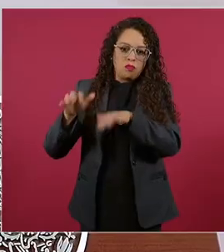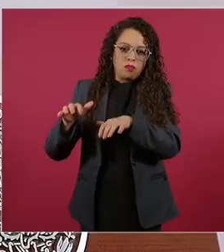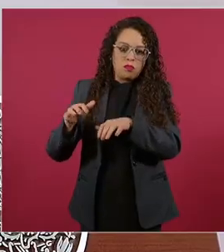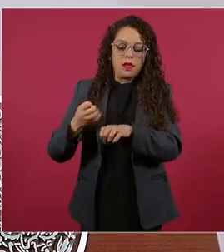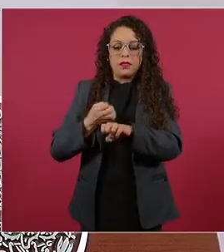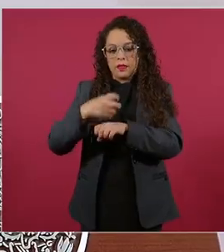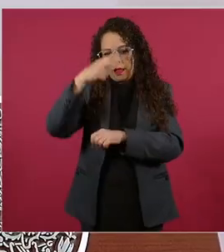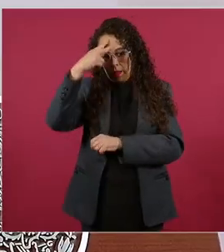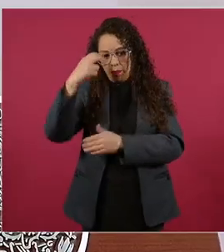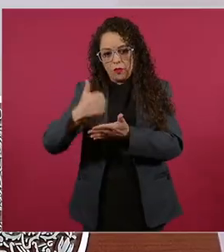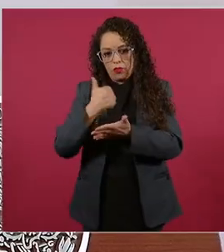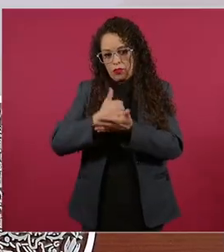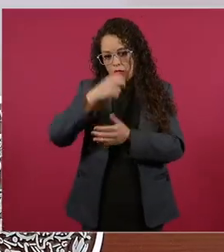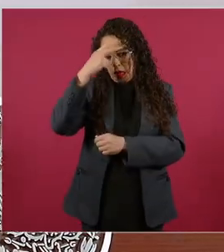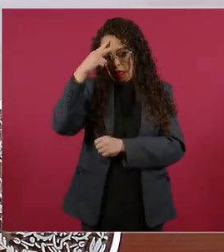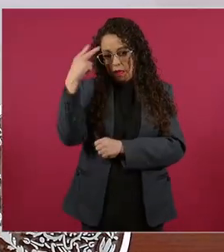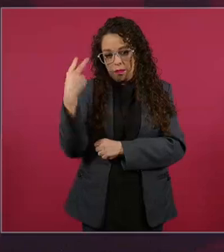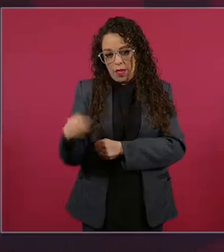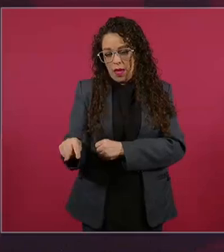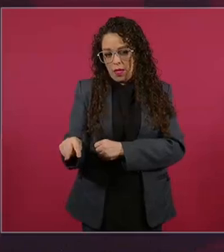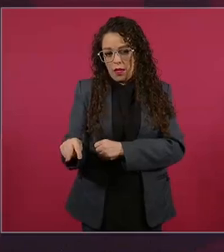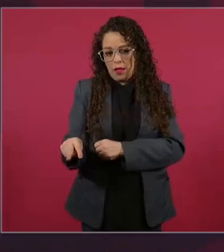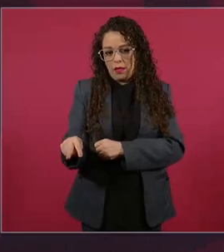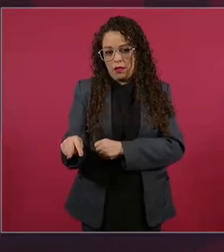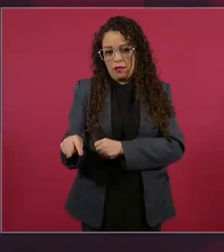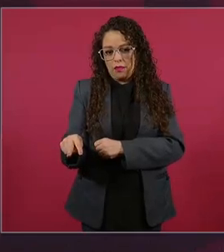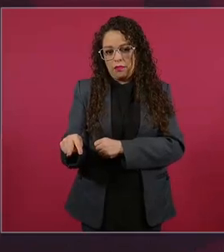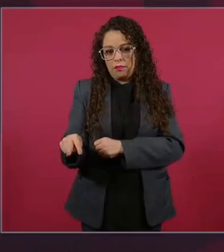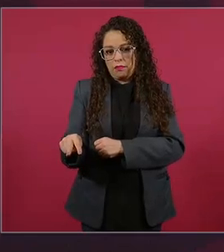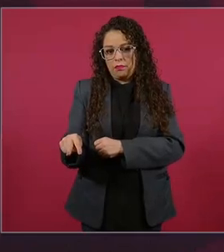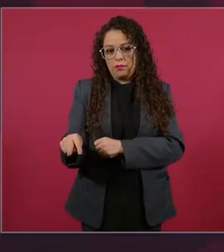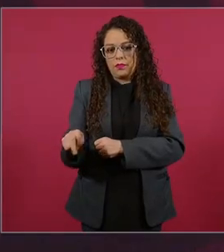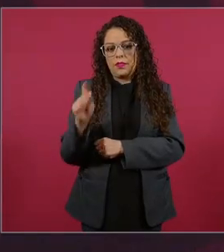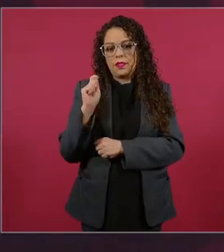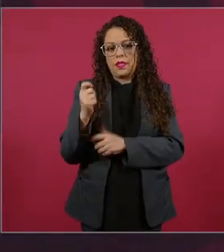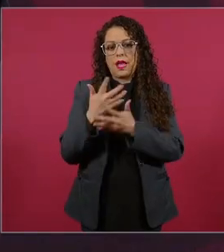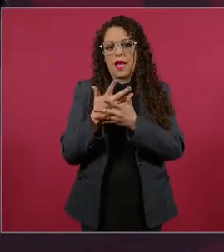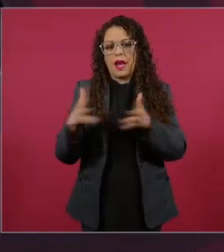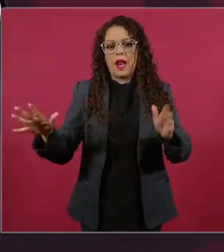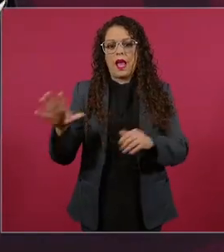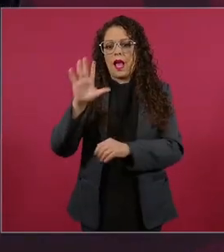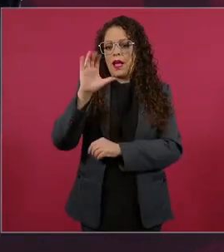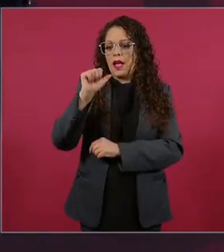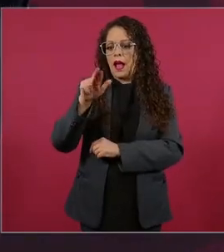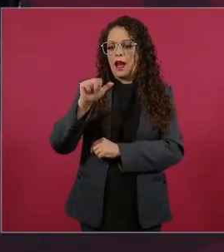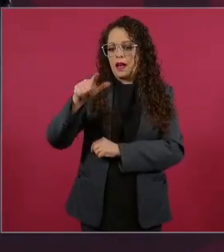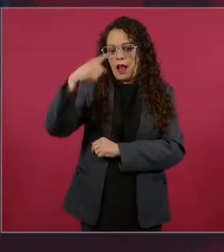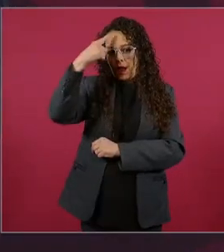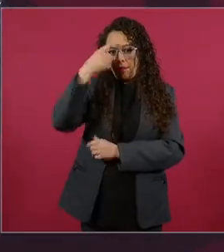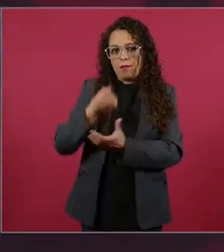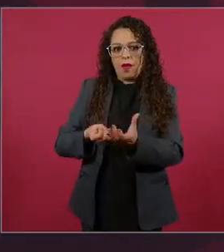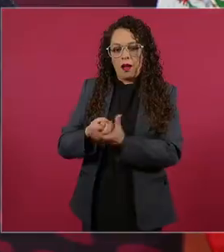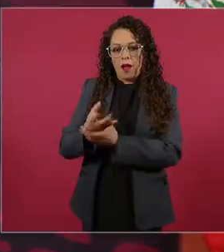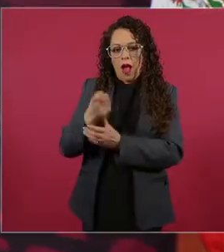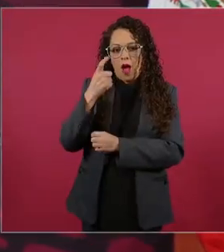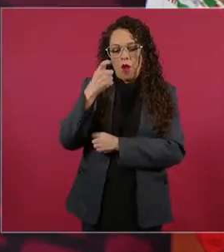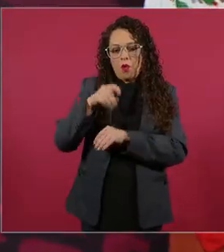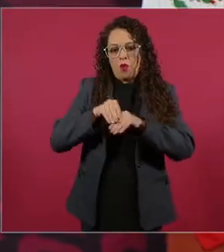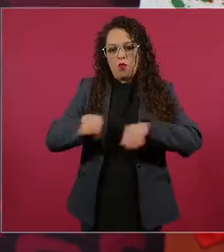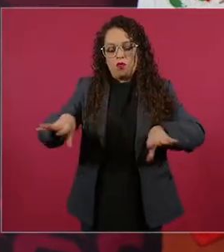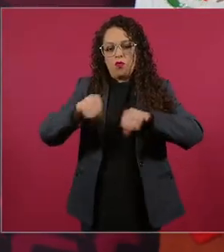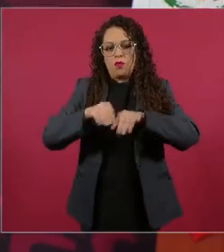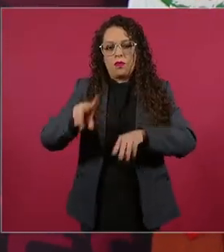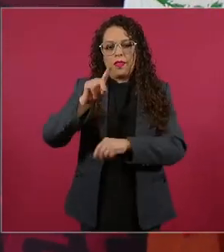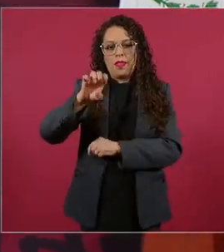México, desde la construcción del gran canal del desagüe, que todas las